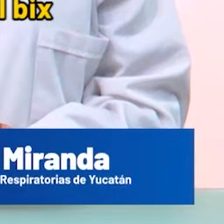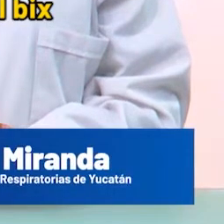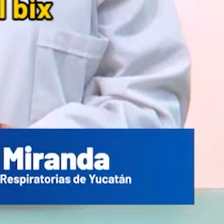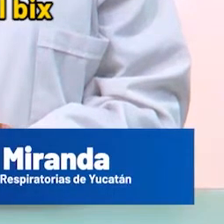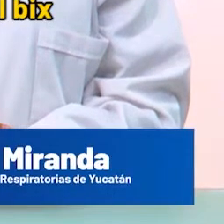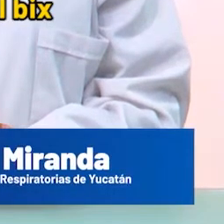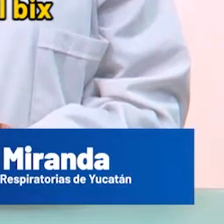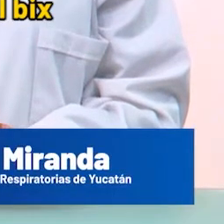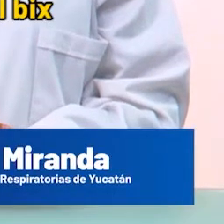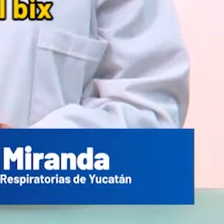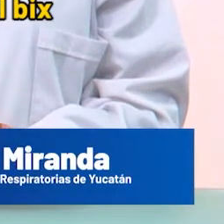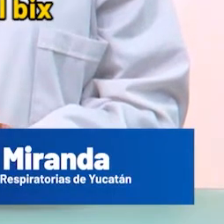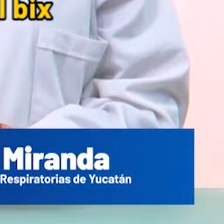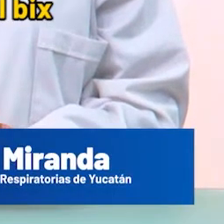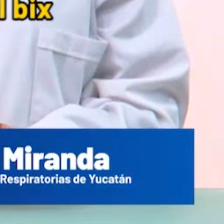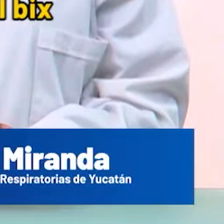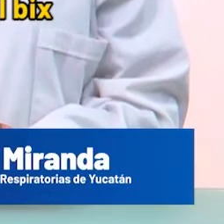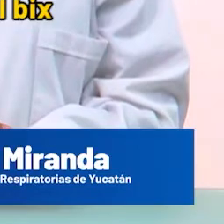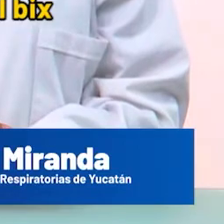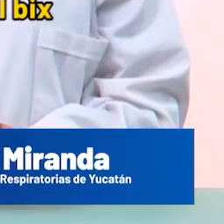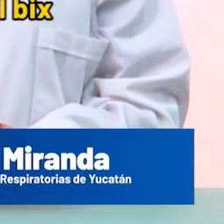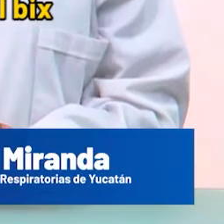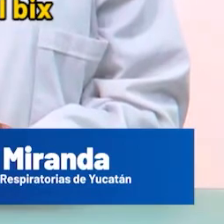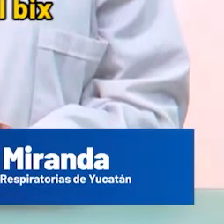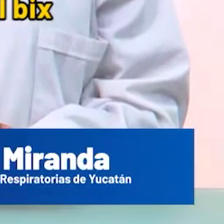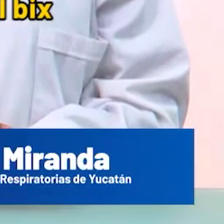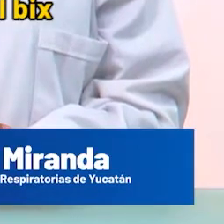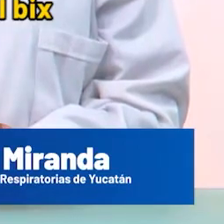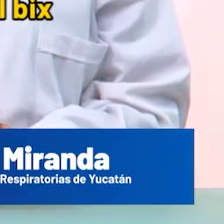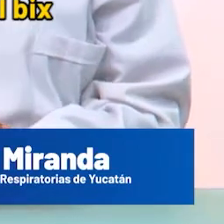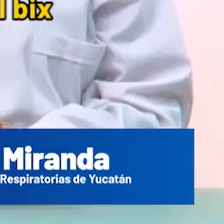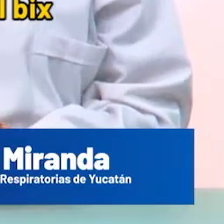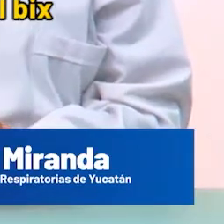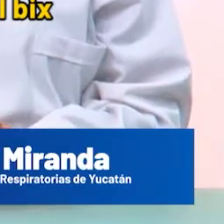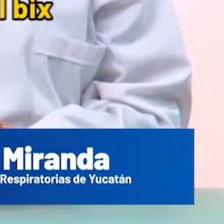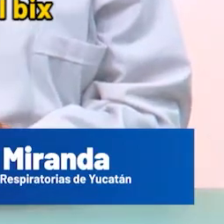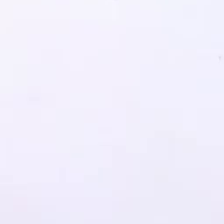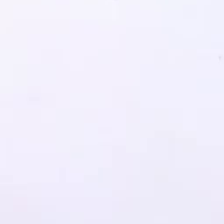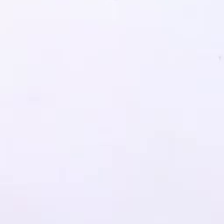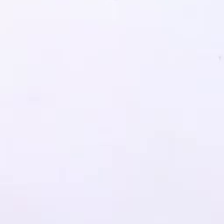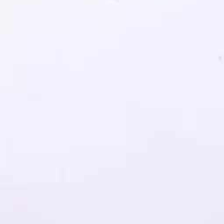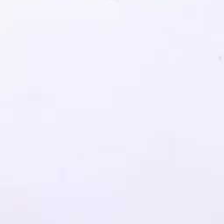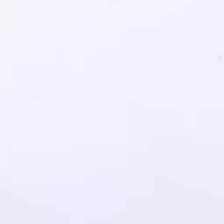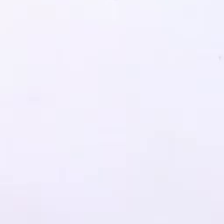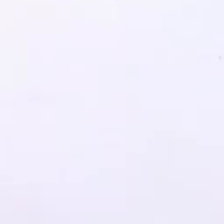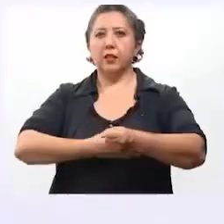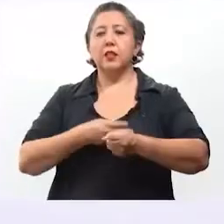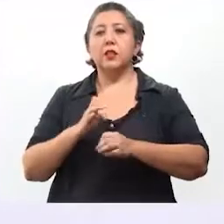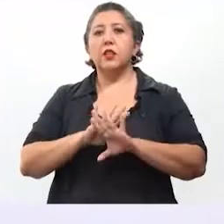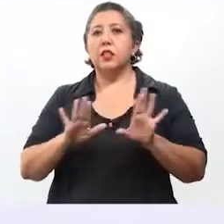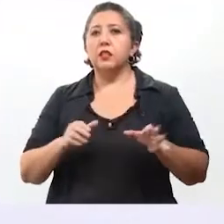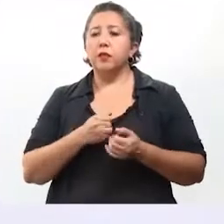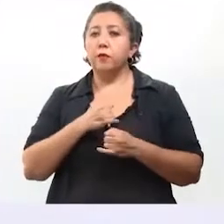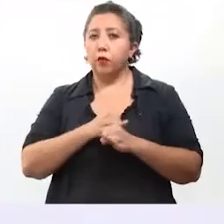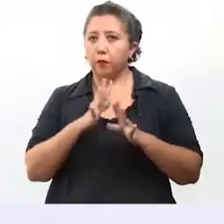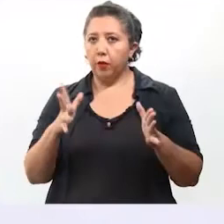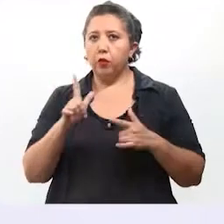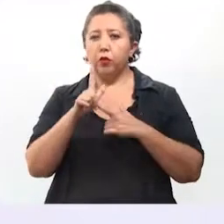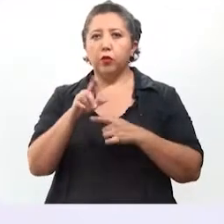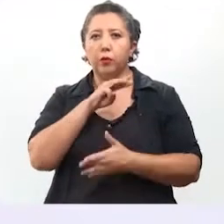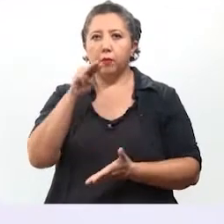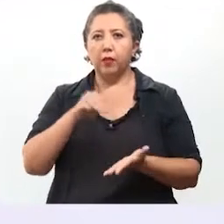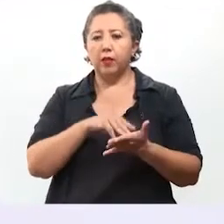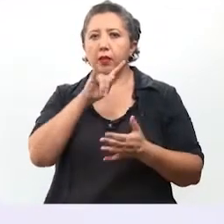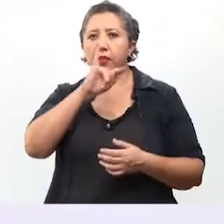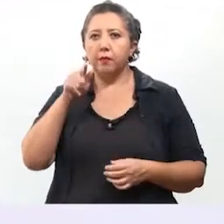Buenas tardes. Nos permitimos dar el informe diario relacionado con el COVID-19. Adelante, doctora. Gracias, doctora. Buenas tardes. Como se ha informado, continúa en